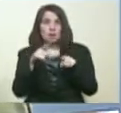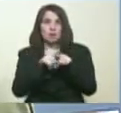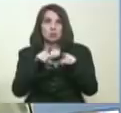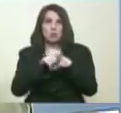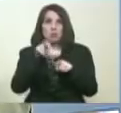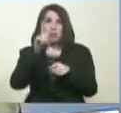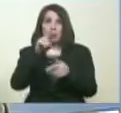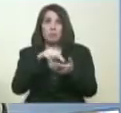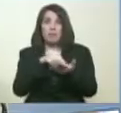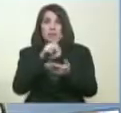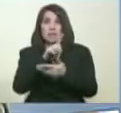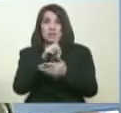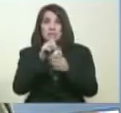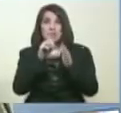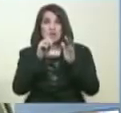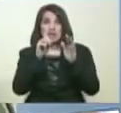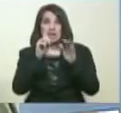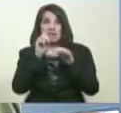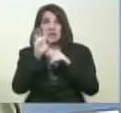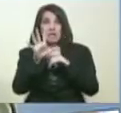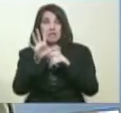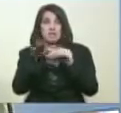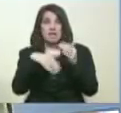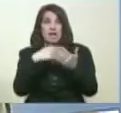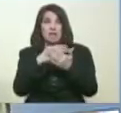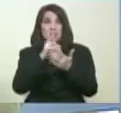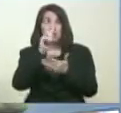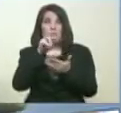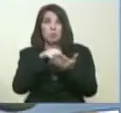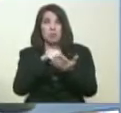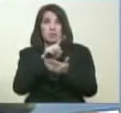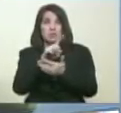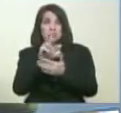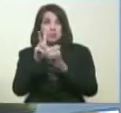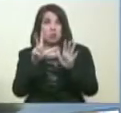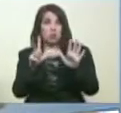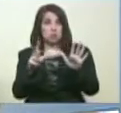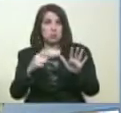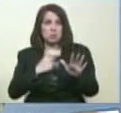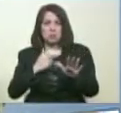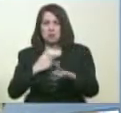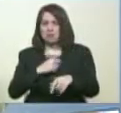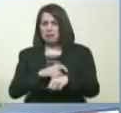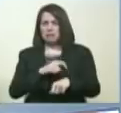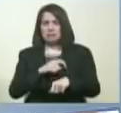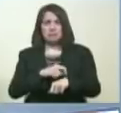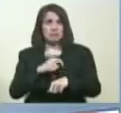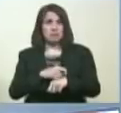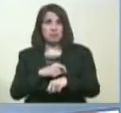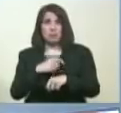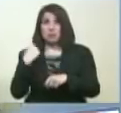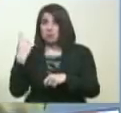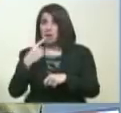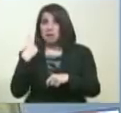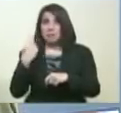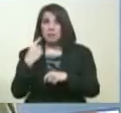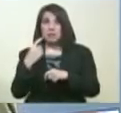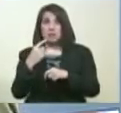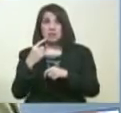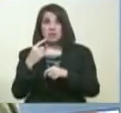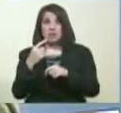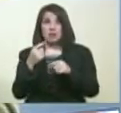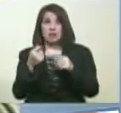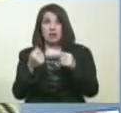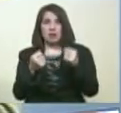17 y ahora en el año 2018. Así que en cualquier época, solo la revolución garantiza protección